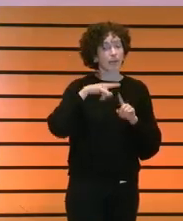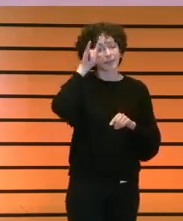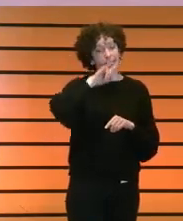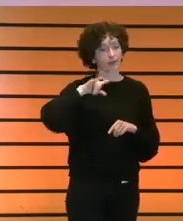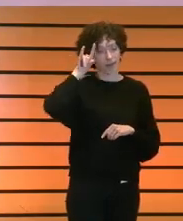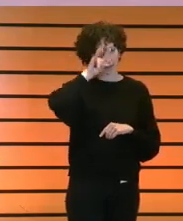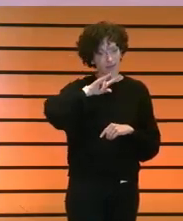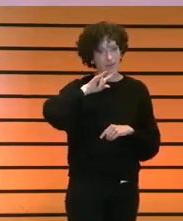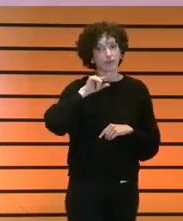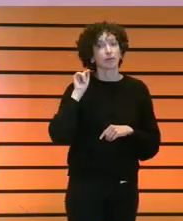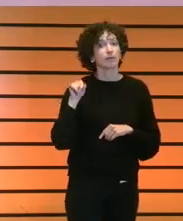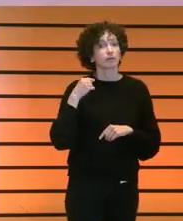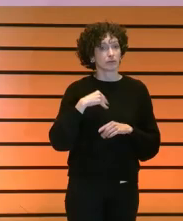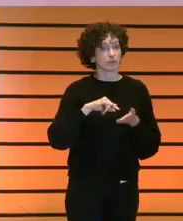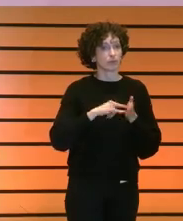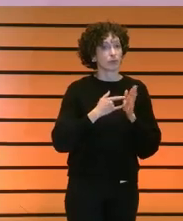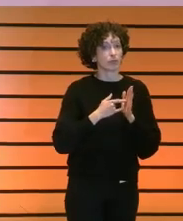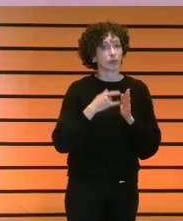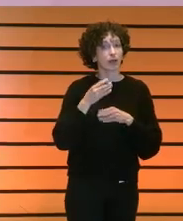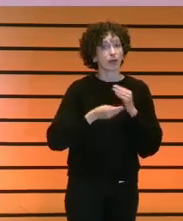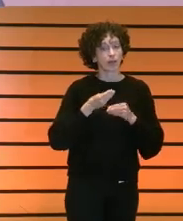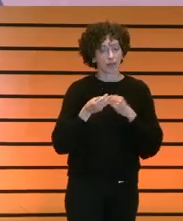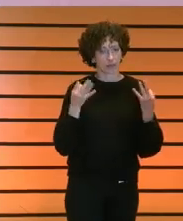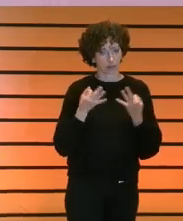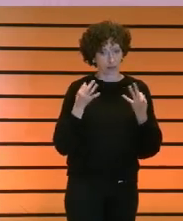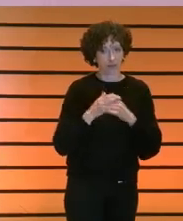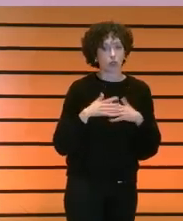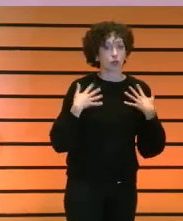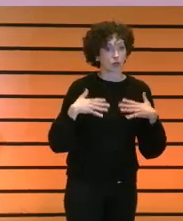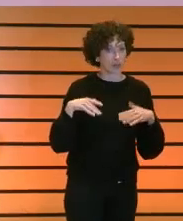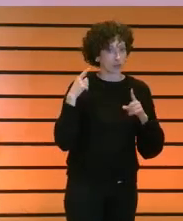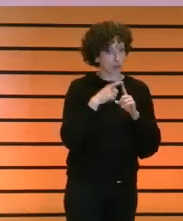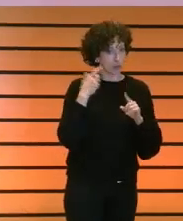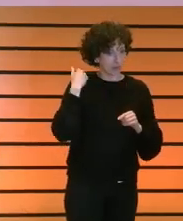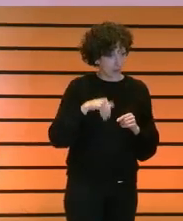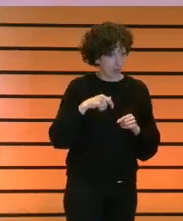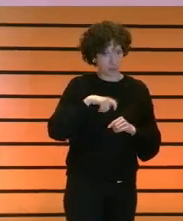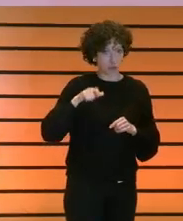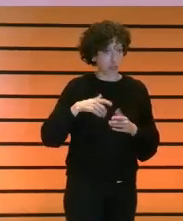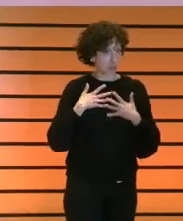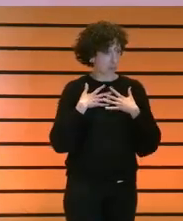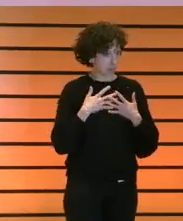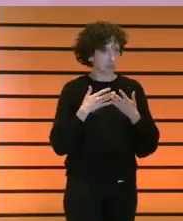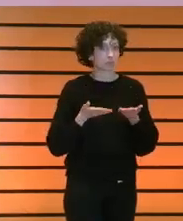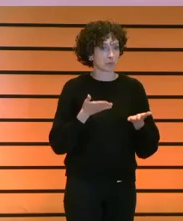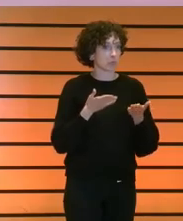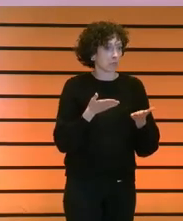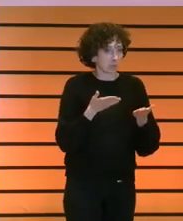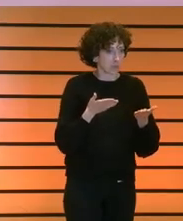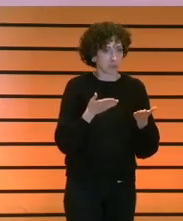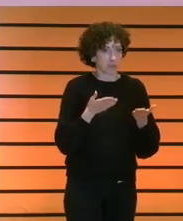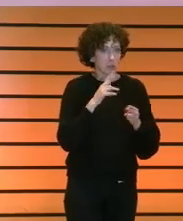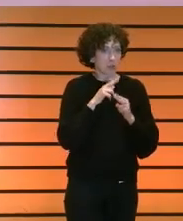Y estos proyectos lo que hacen es recogen ropa usada que dona la gente de forma anónima a través de más